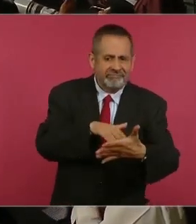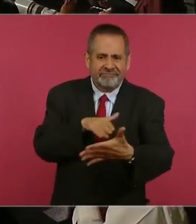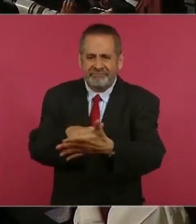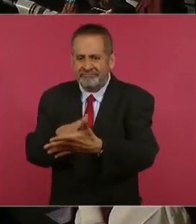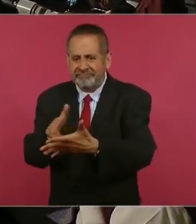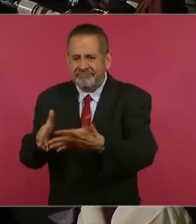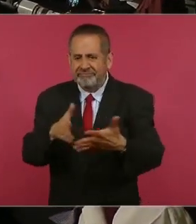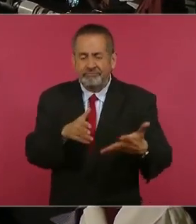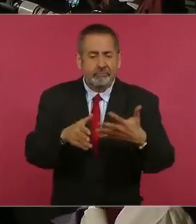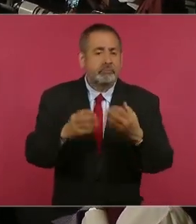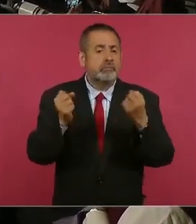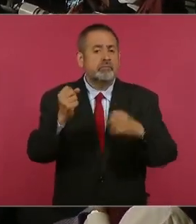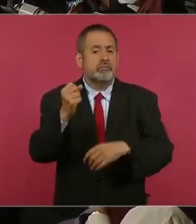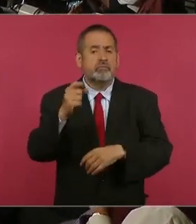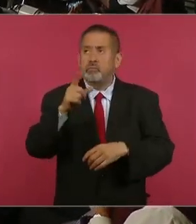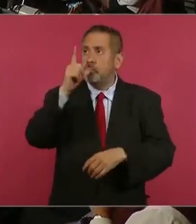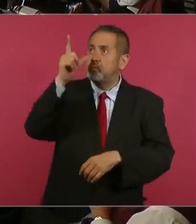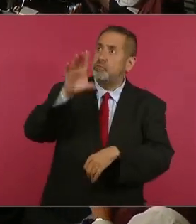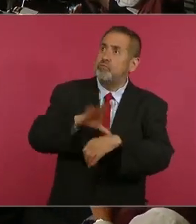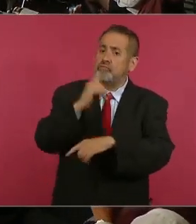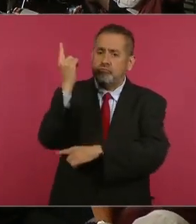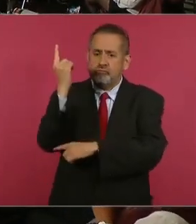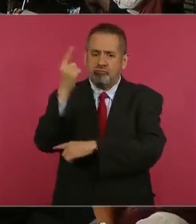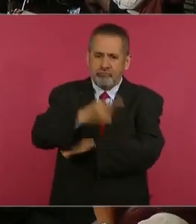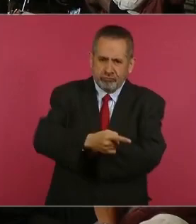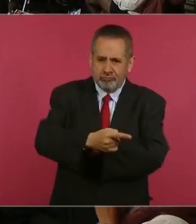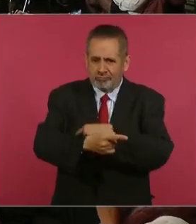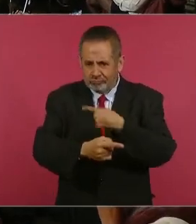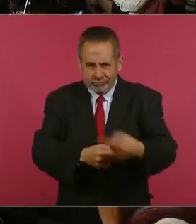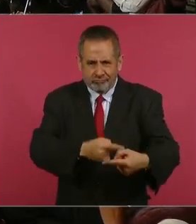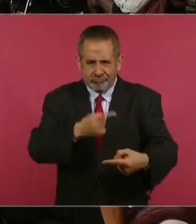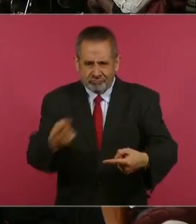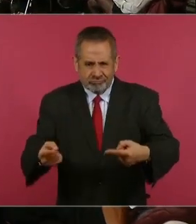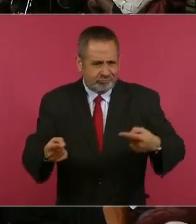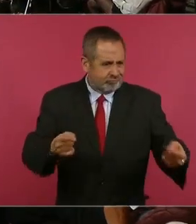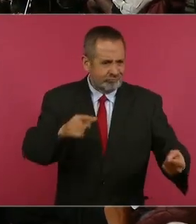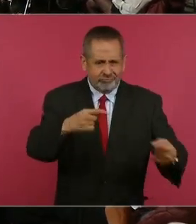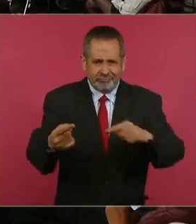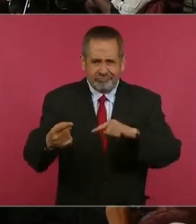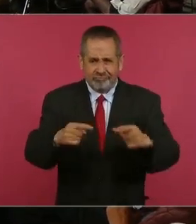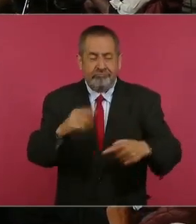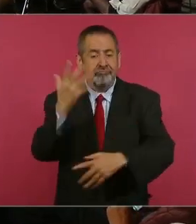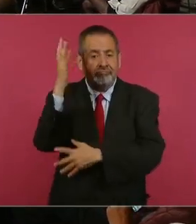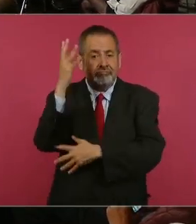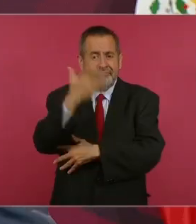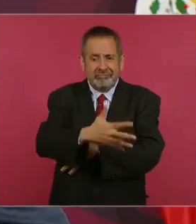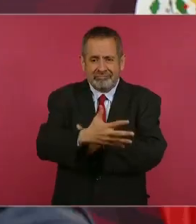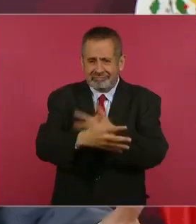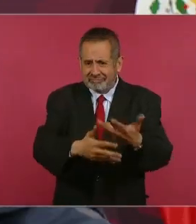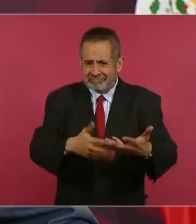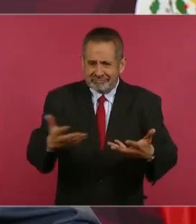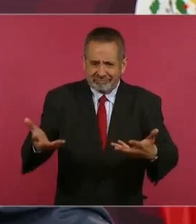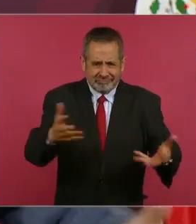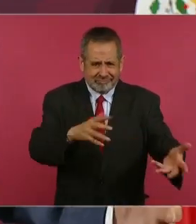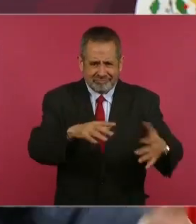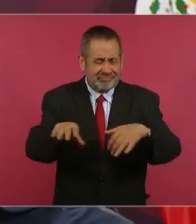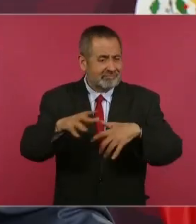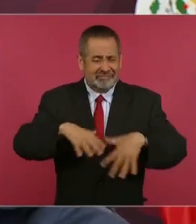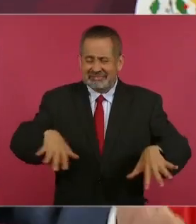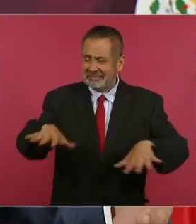muchos postes tirados de luz, árboles. Es la labor que